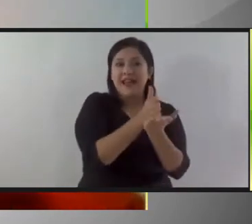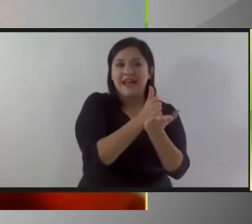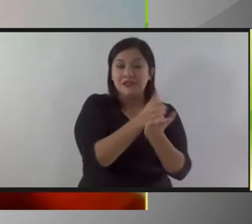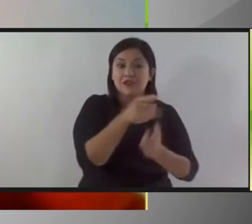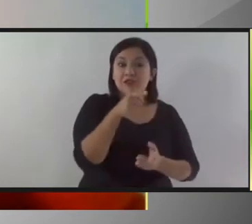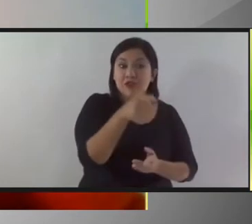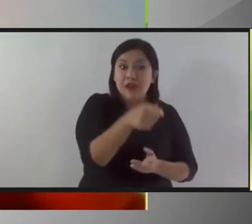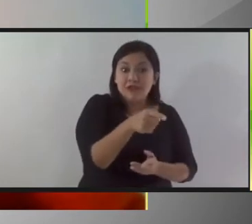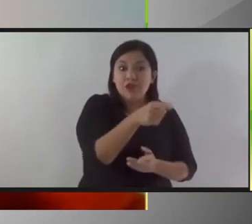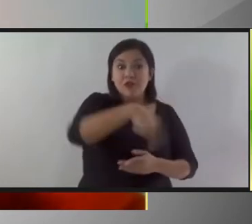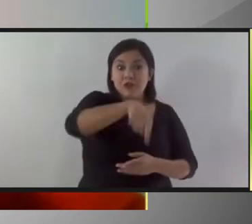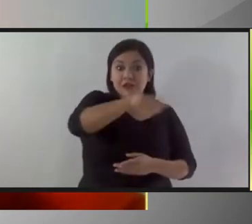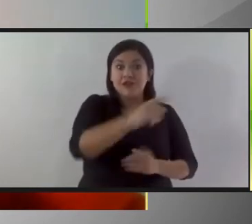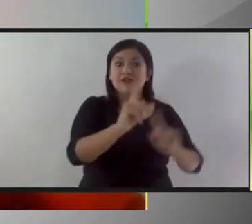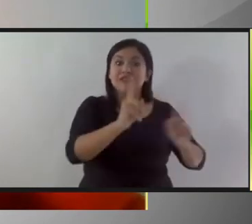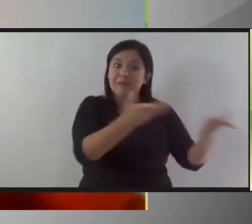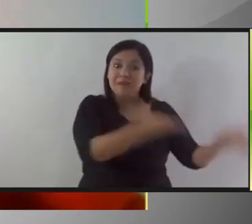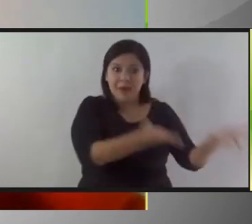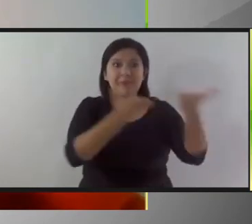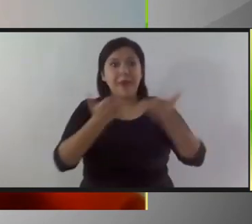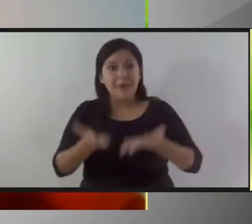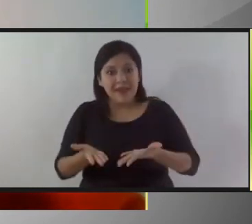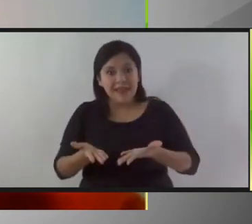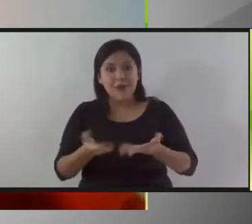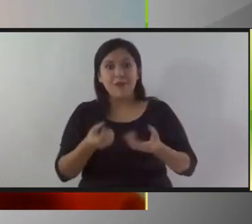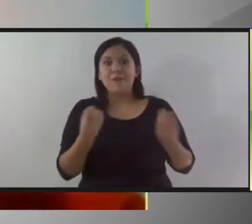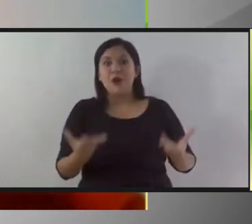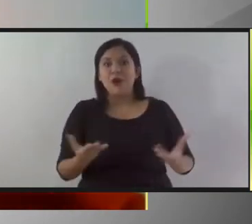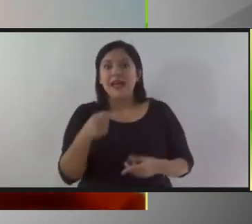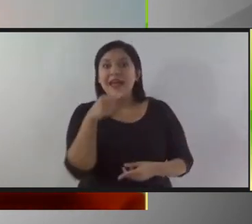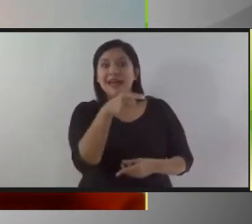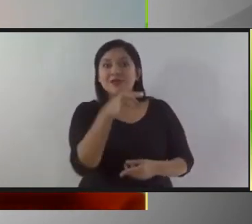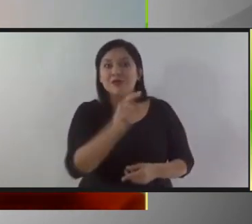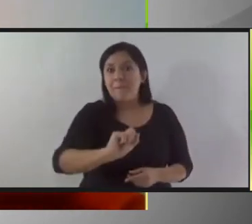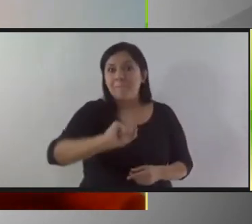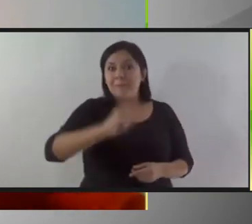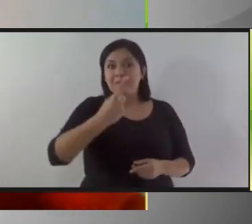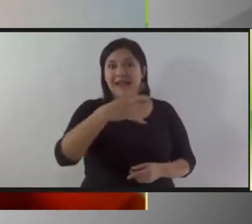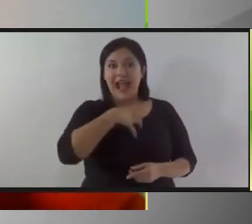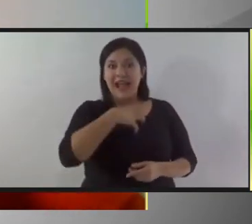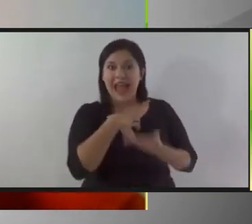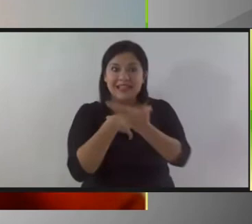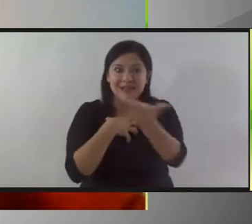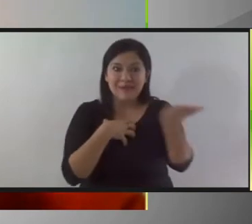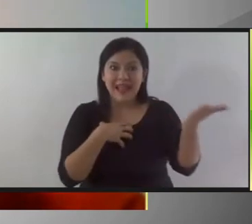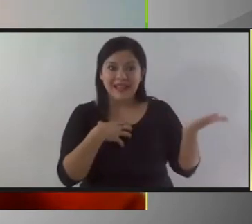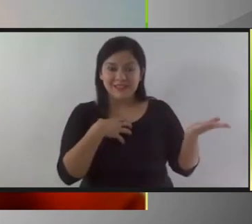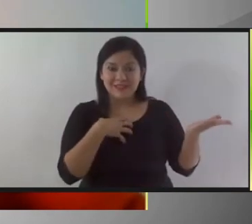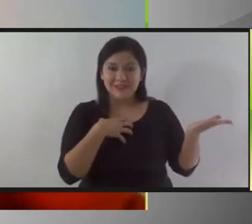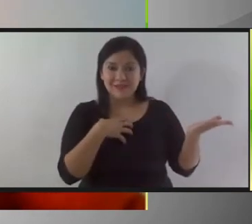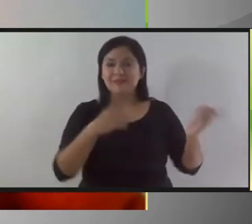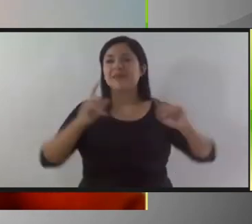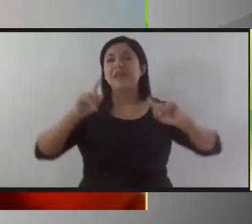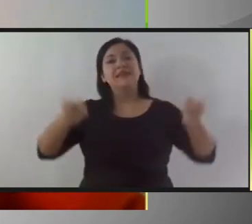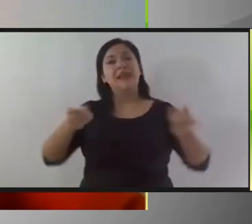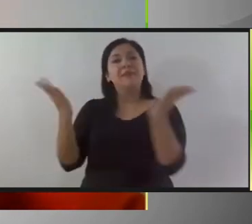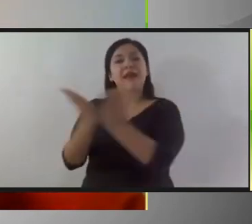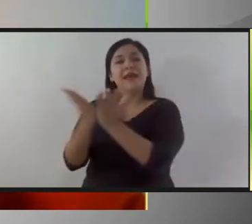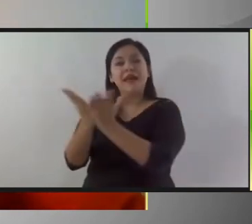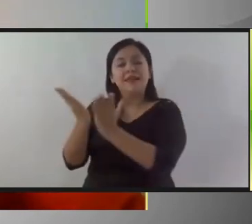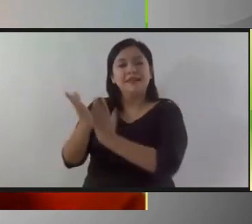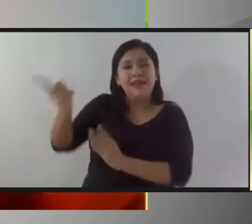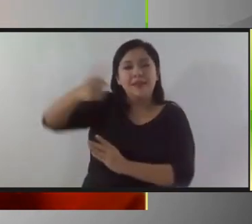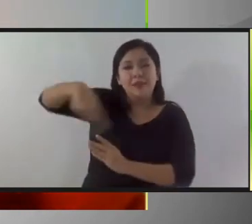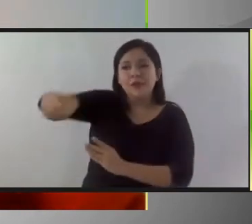Trabajo Colaborativo, ya que esta transmisión es de hecho su primera clase, y a los estudiantes del Centro de Producción